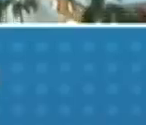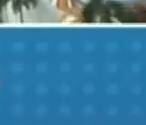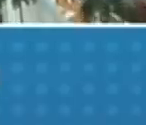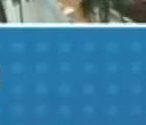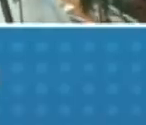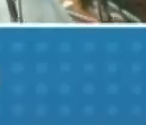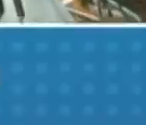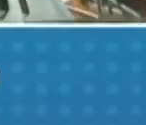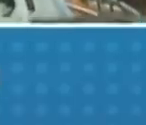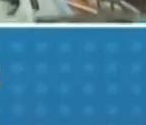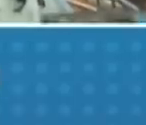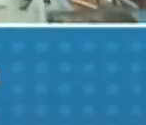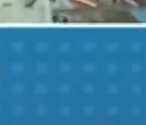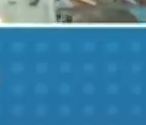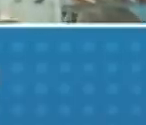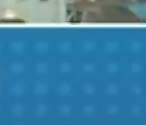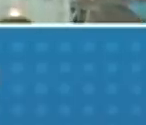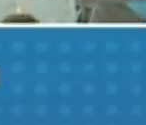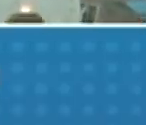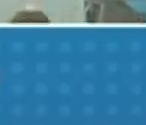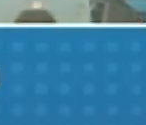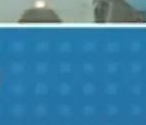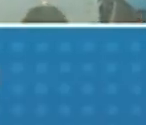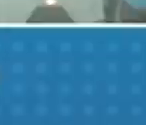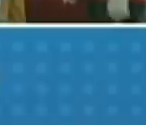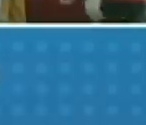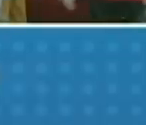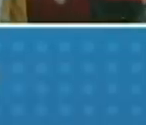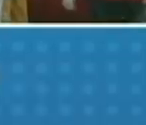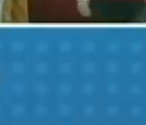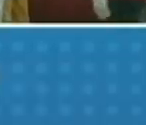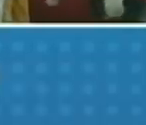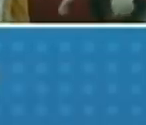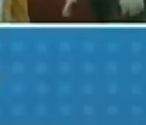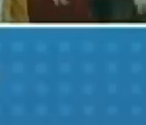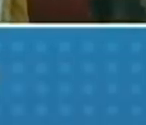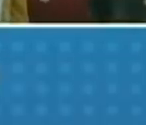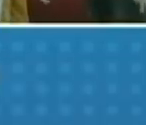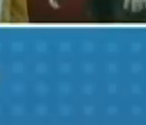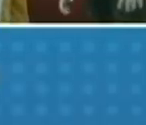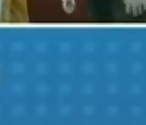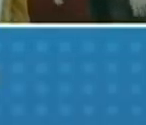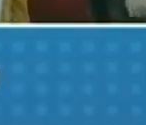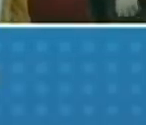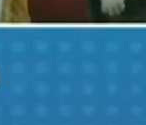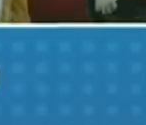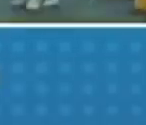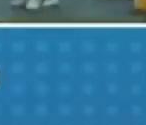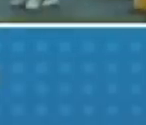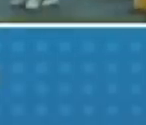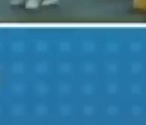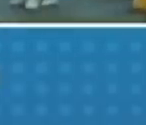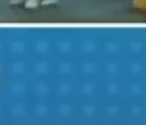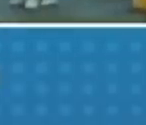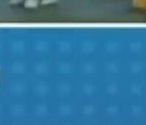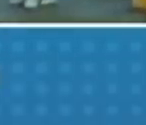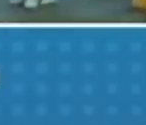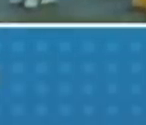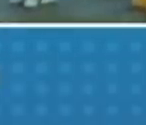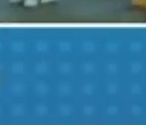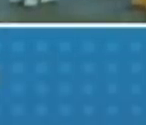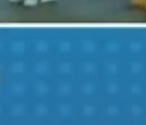Venezuela limpiecita, limpiecita, bella, desinfectada. Necesitamos aprender los nuevos métodos